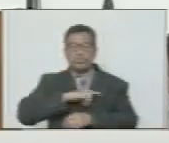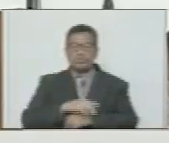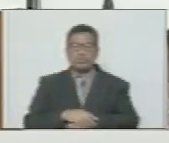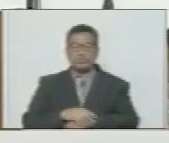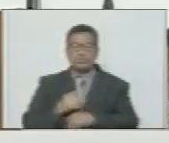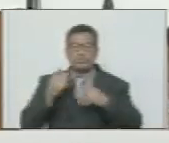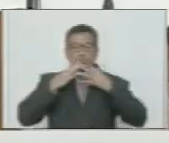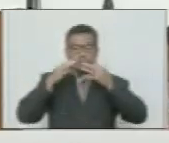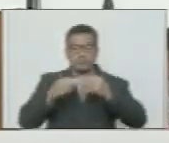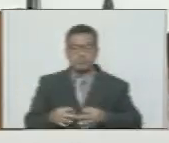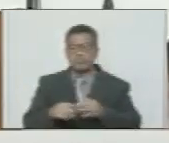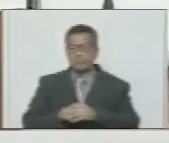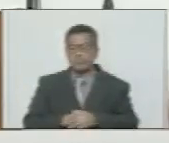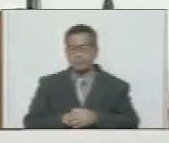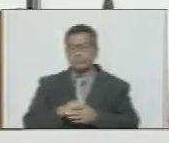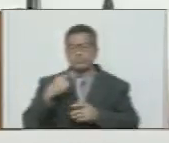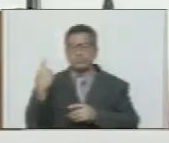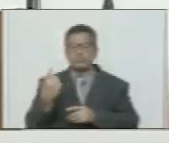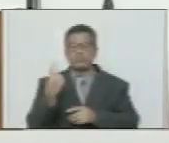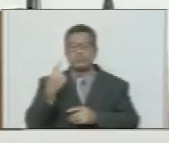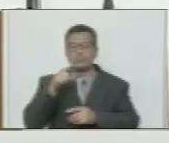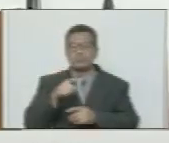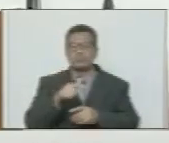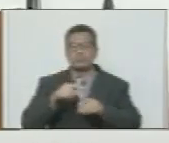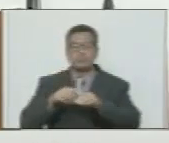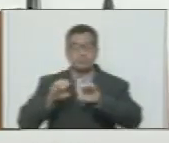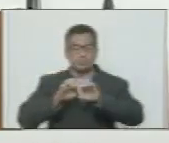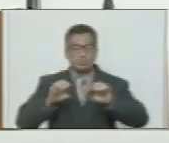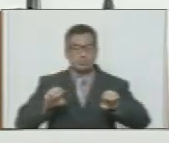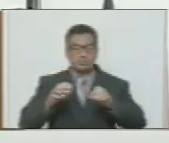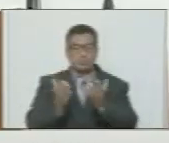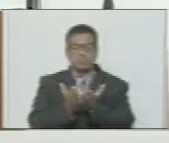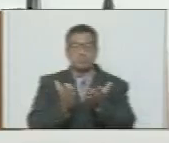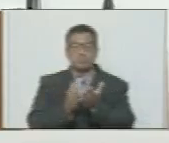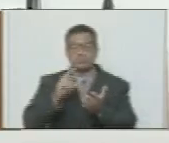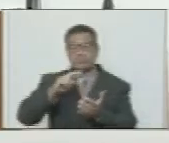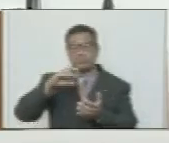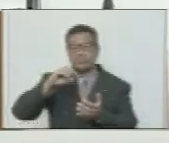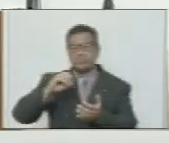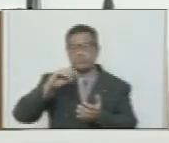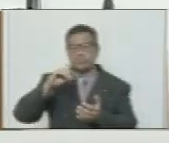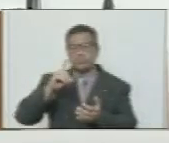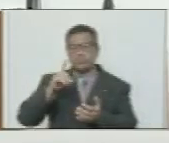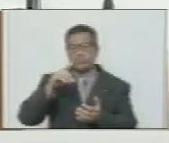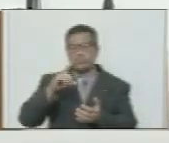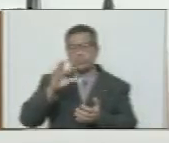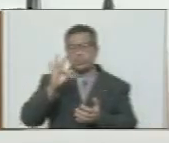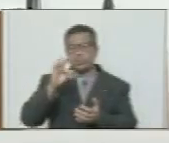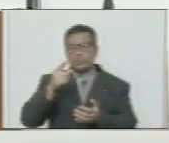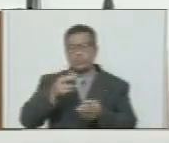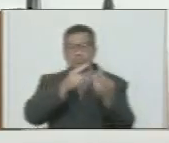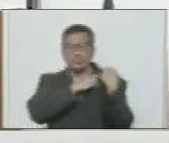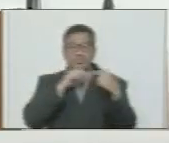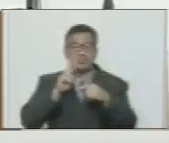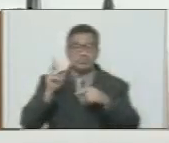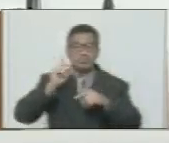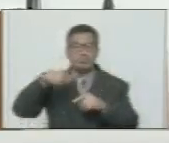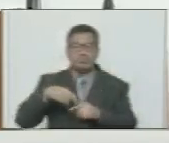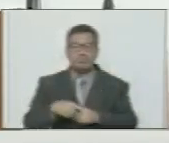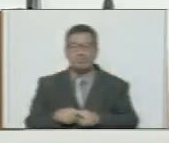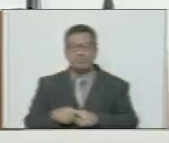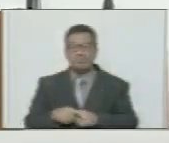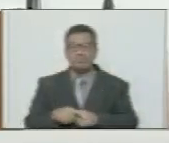Nosotros estamos seguros que no solamente desde el sector educativo Rodolfo va a representar a Venezuela,